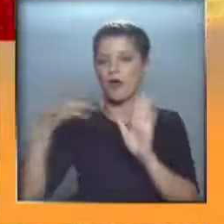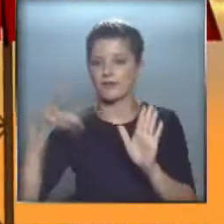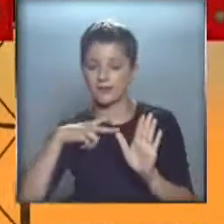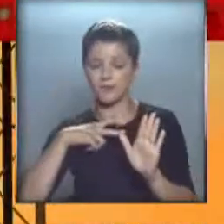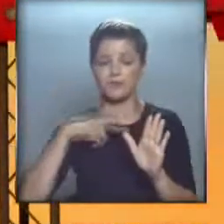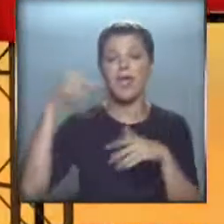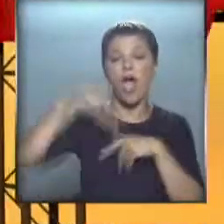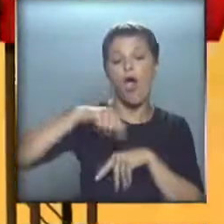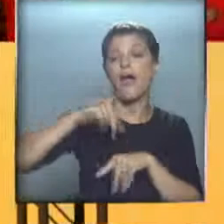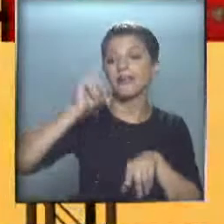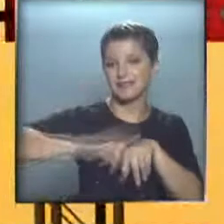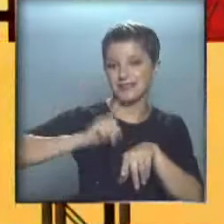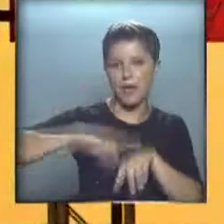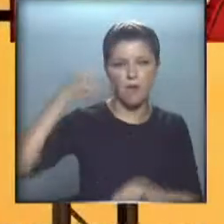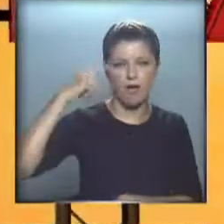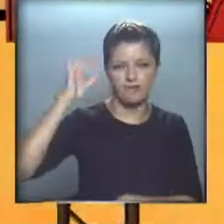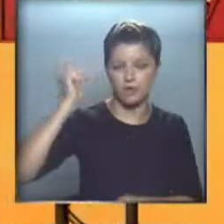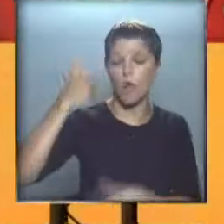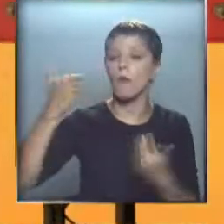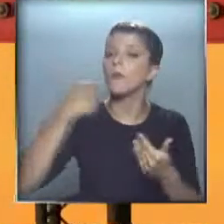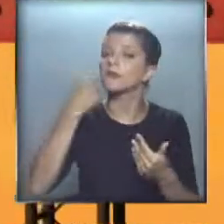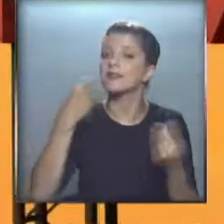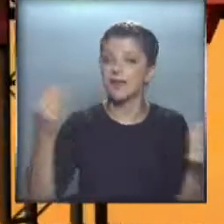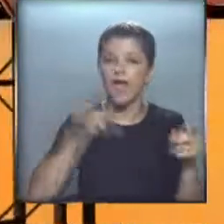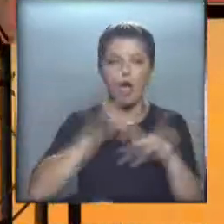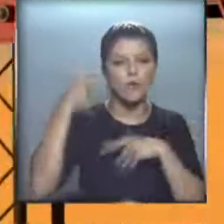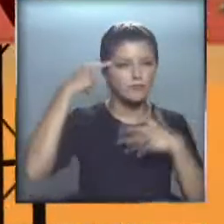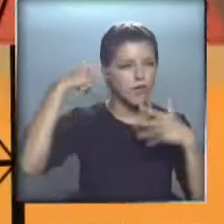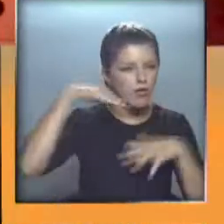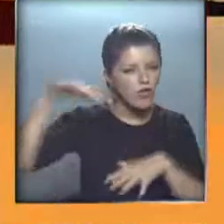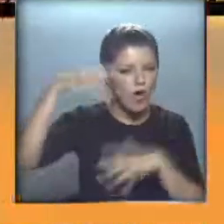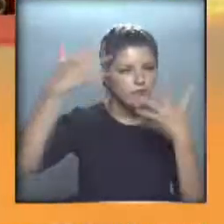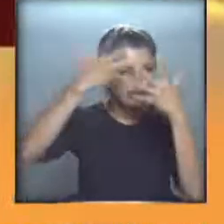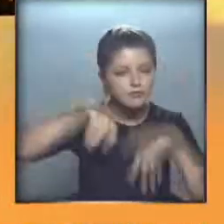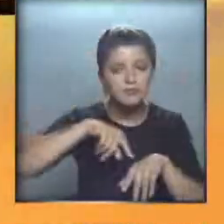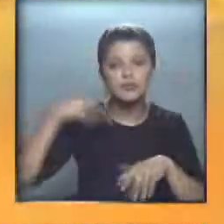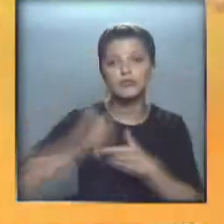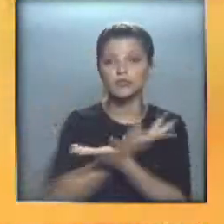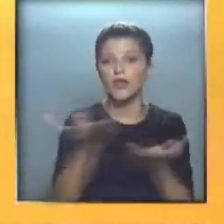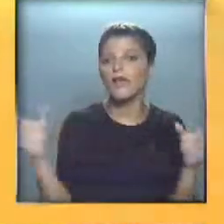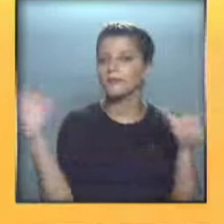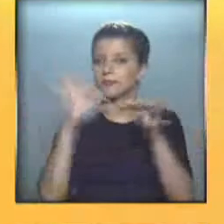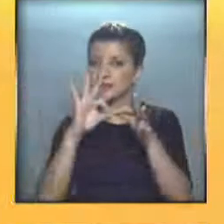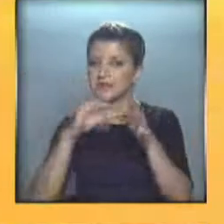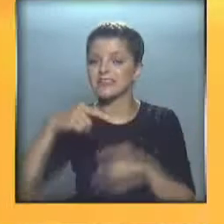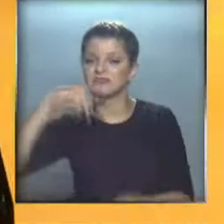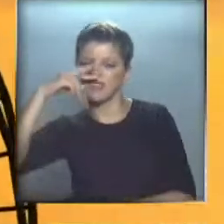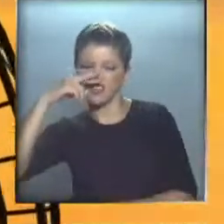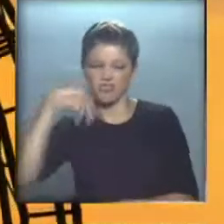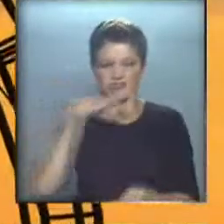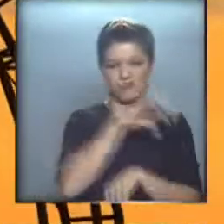y el fundamentalismo de las ideas, se podría decir que los estereotipos sociales están polarizados entre chetos y